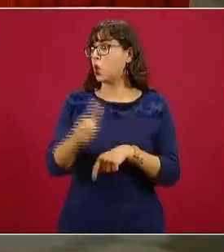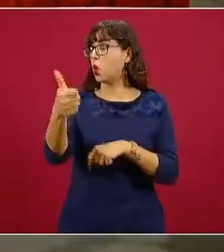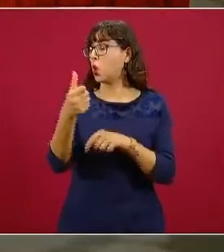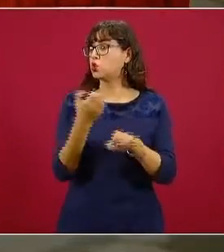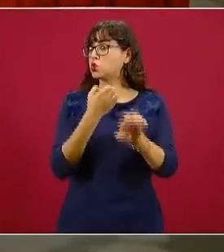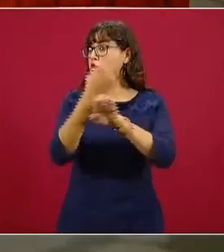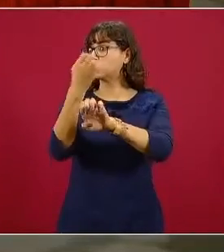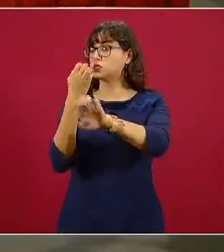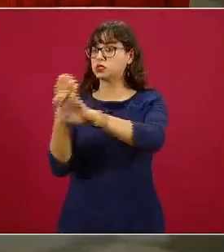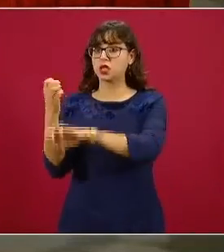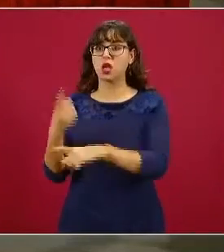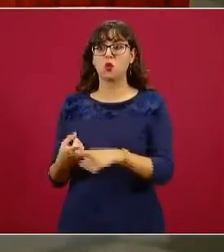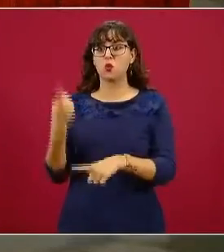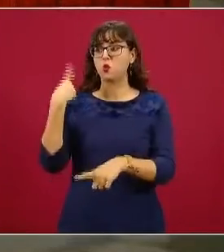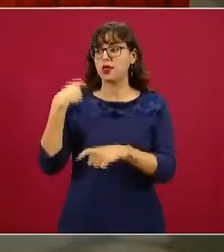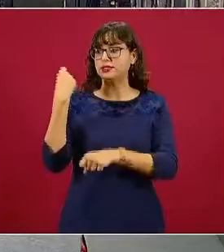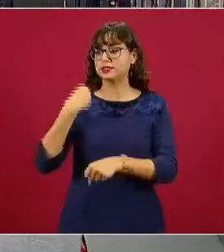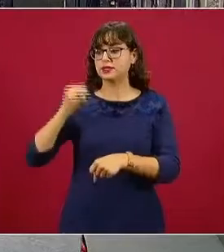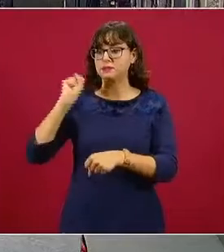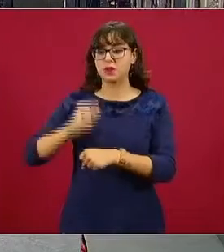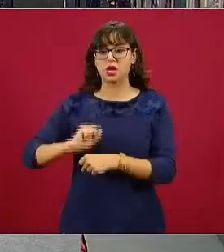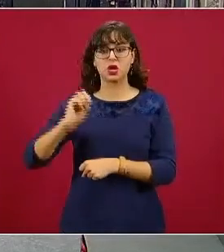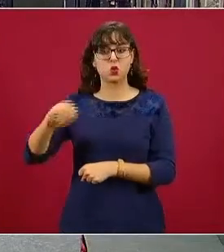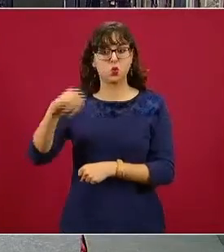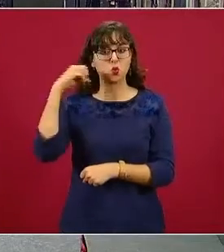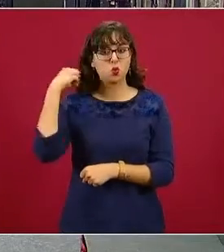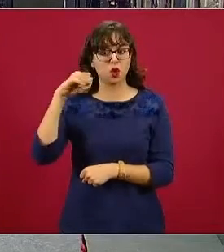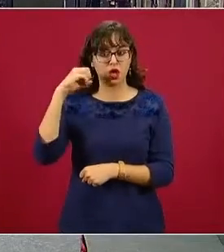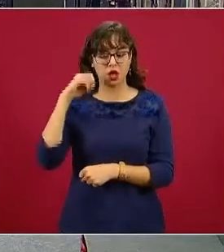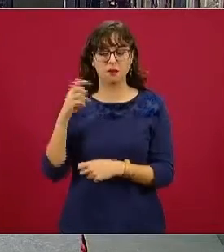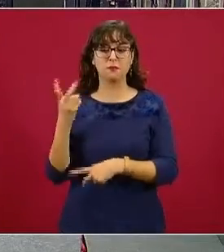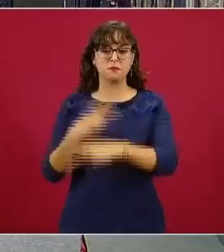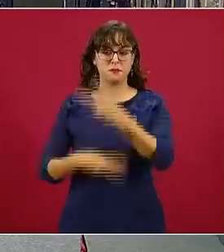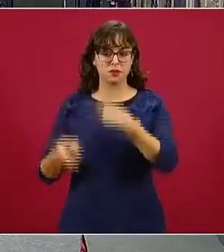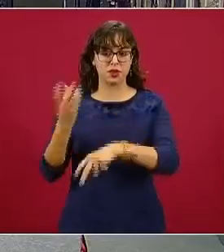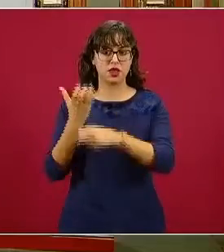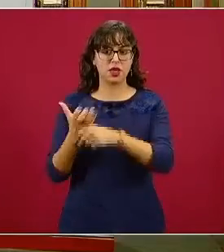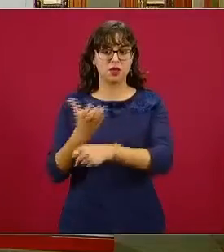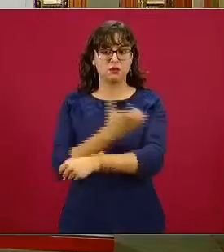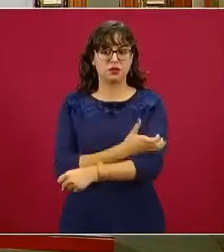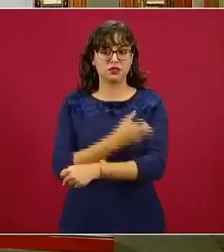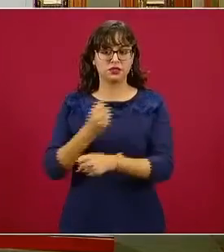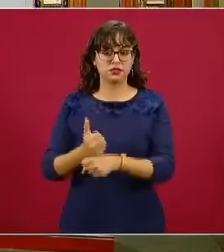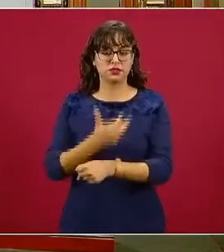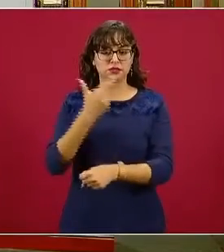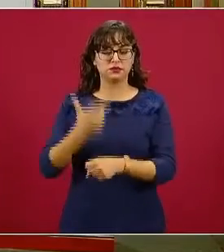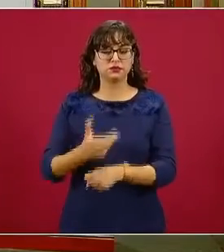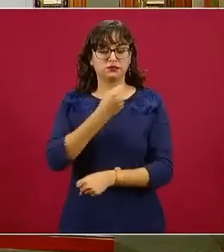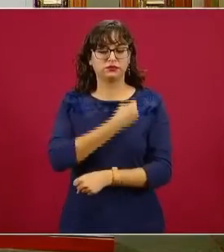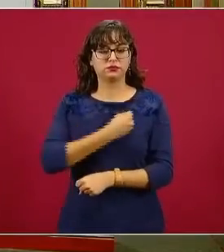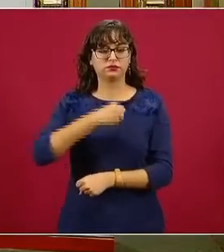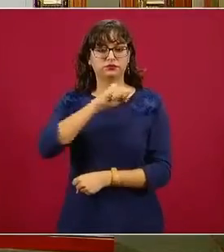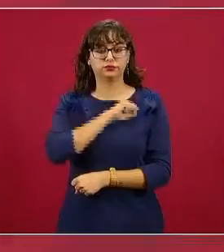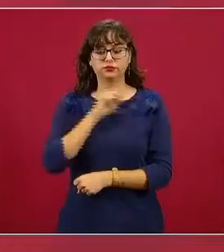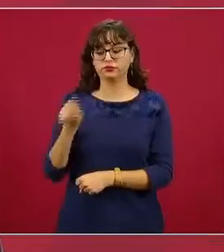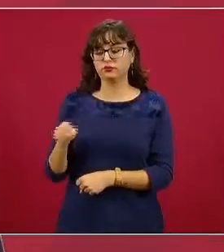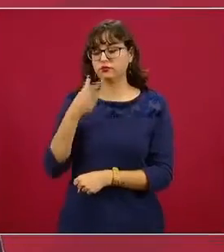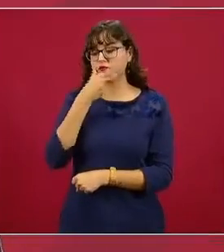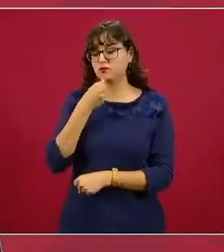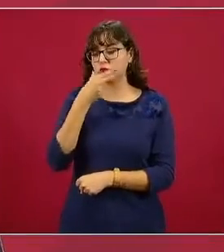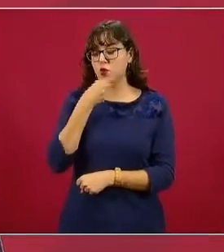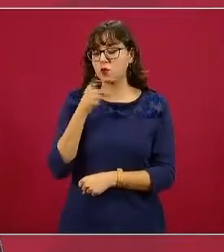federativas. La semana pasada Oaxaca, que nos acompañó aquí el secretario de Salud, el doctor Donato